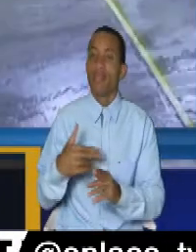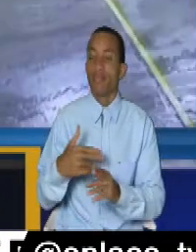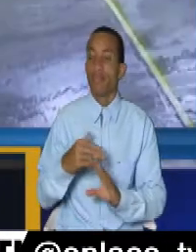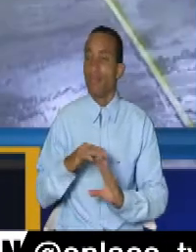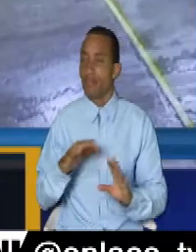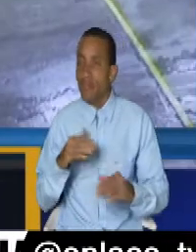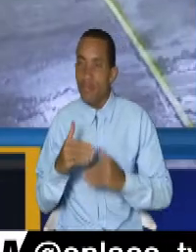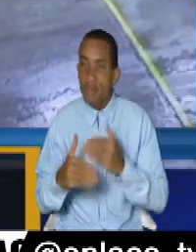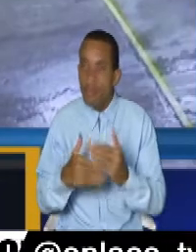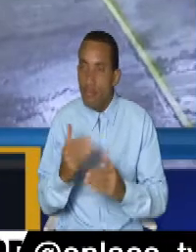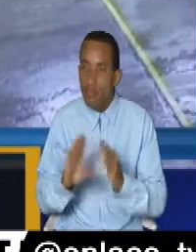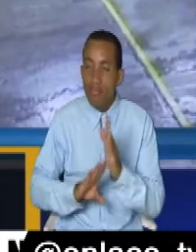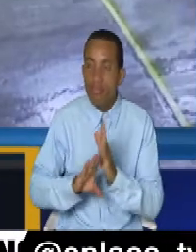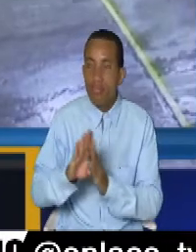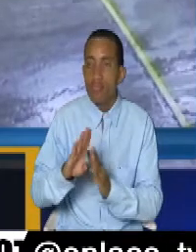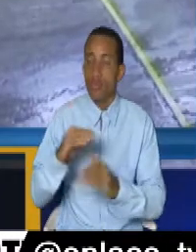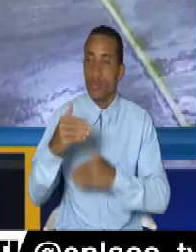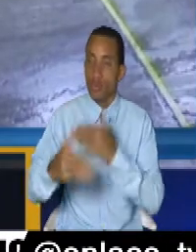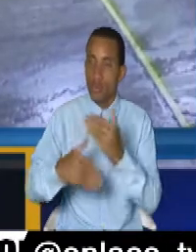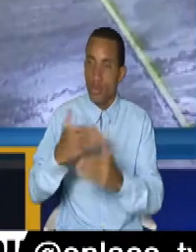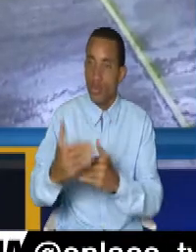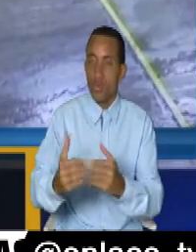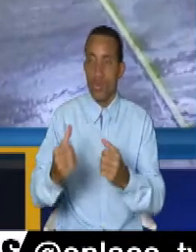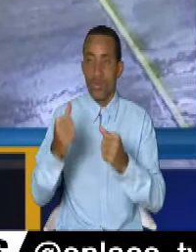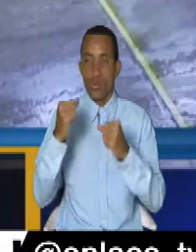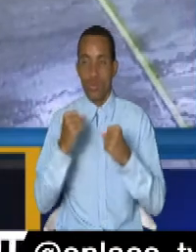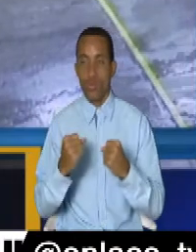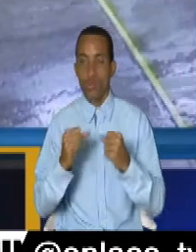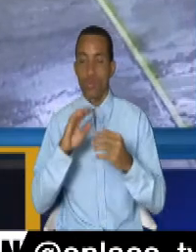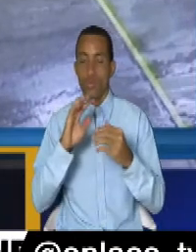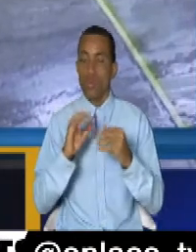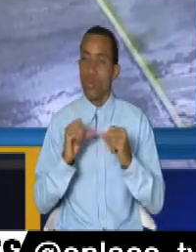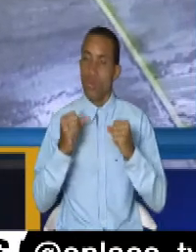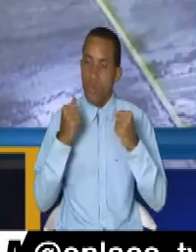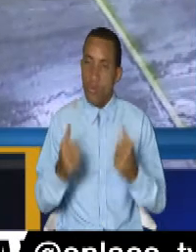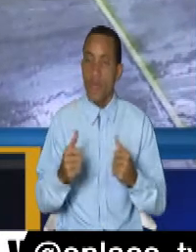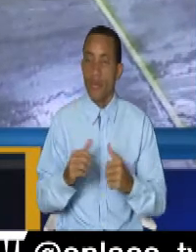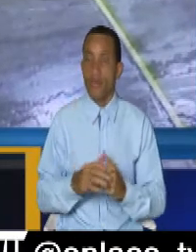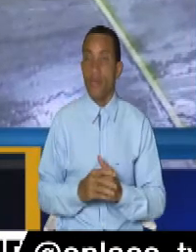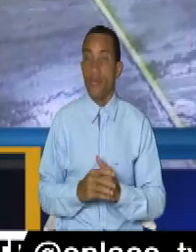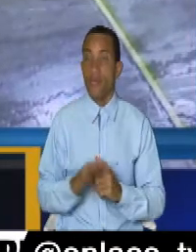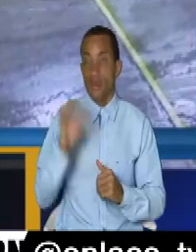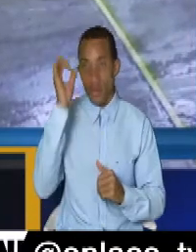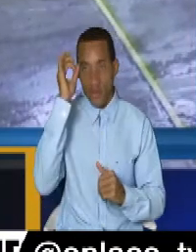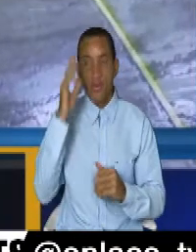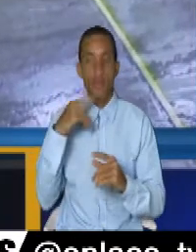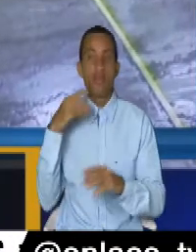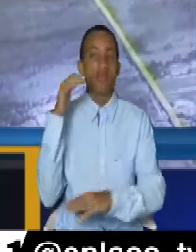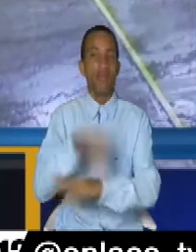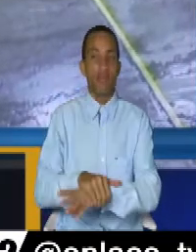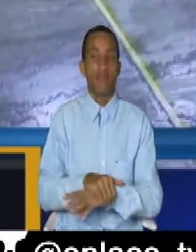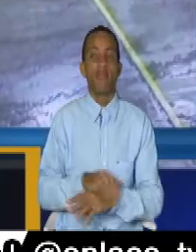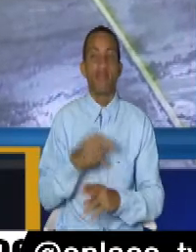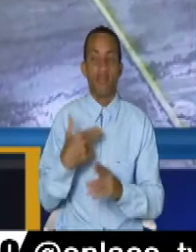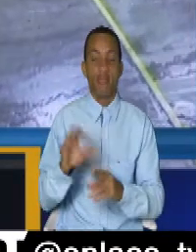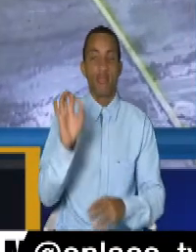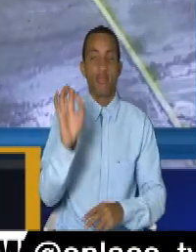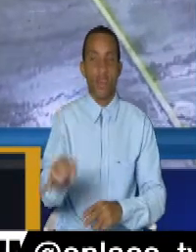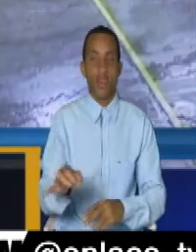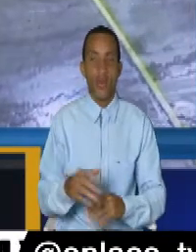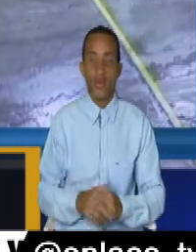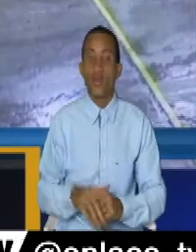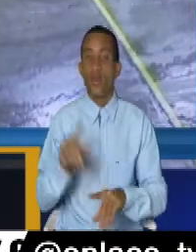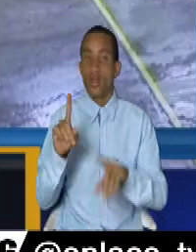y con un proceso bien estructurado que prontamente dará unos buenos resultados en materia de